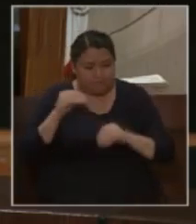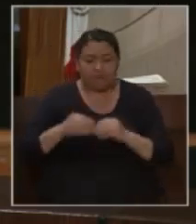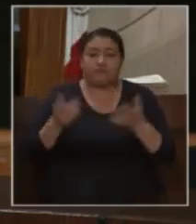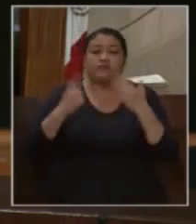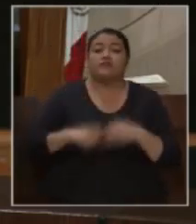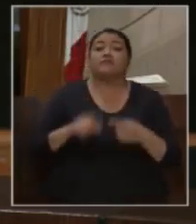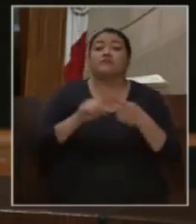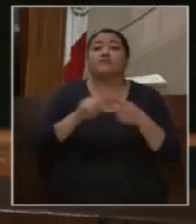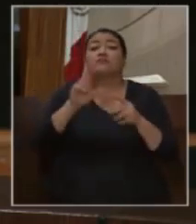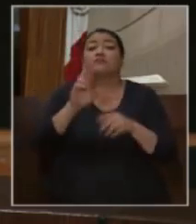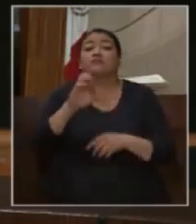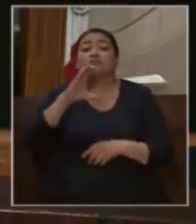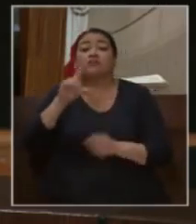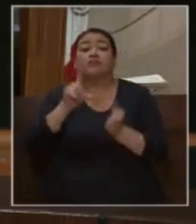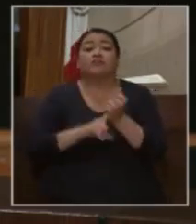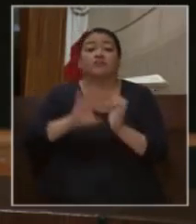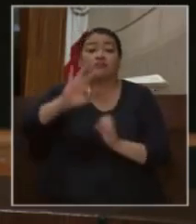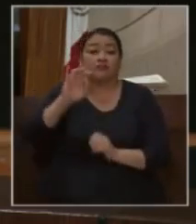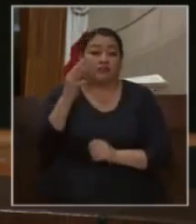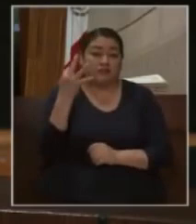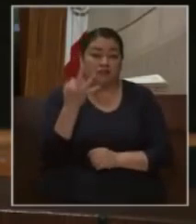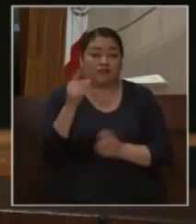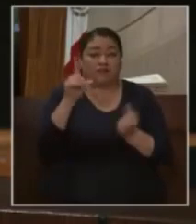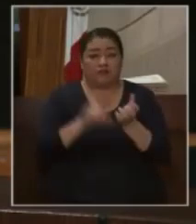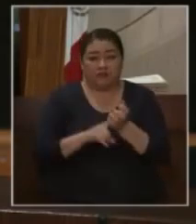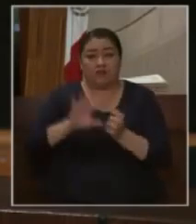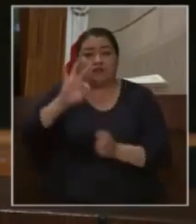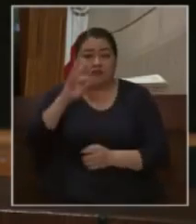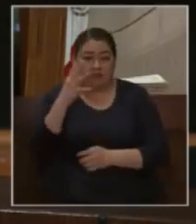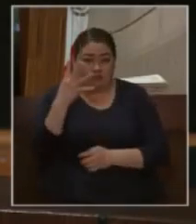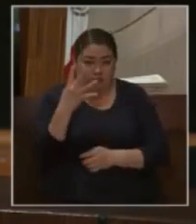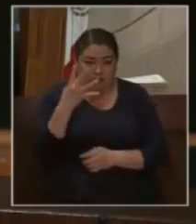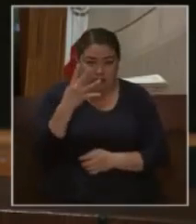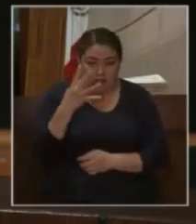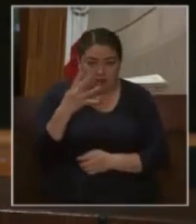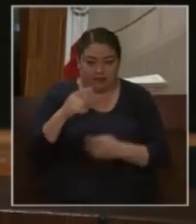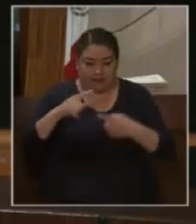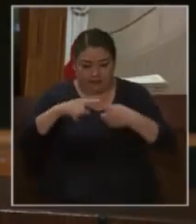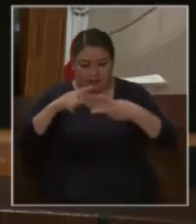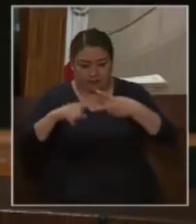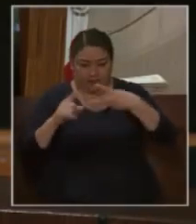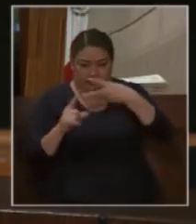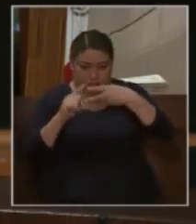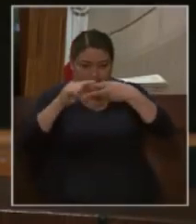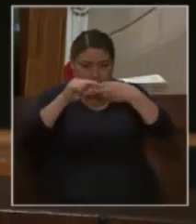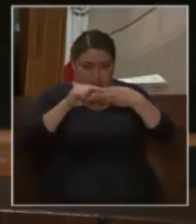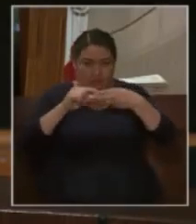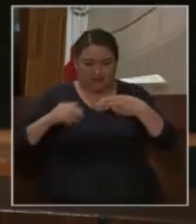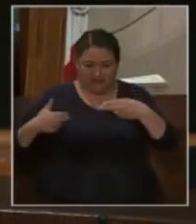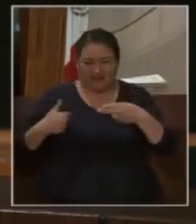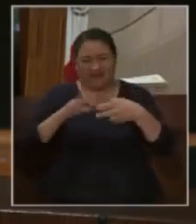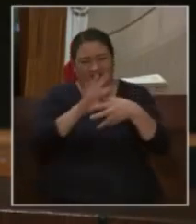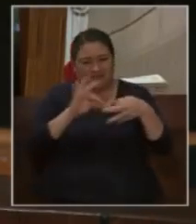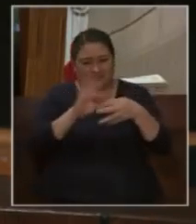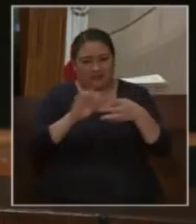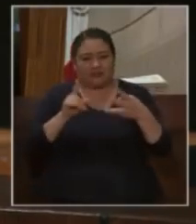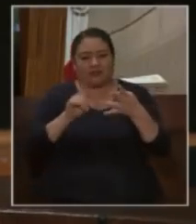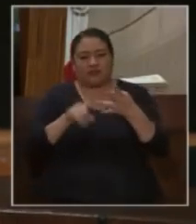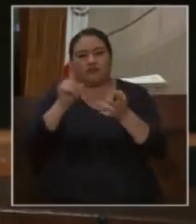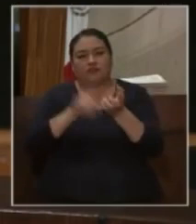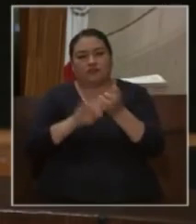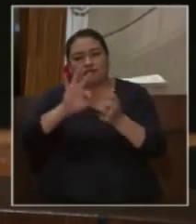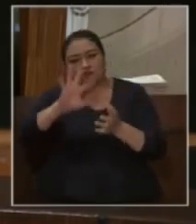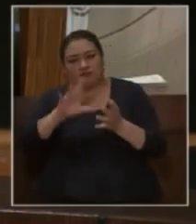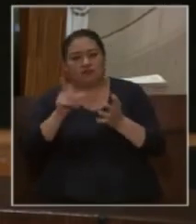los recursos de reconsideración 1043 y 1044, cuya acumulación se decreta en los diversos